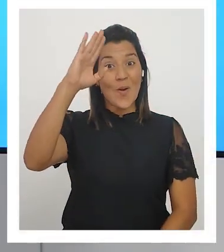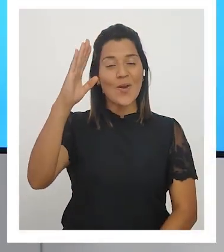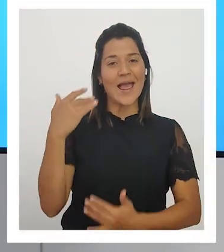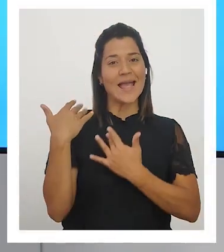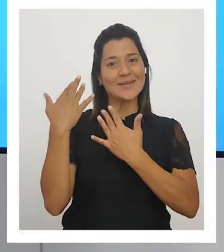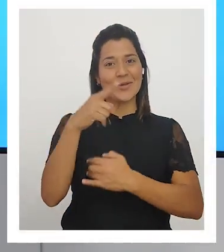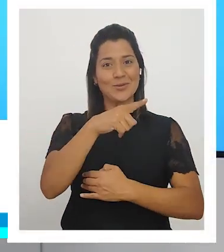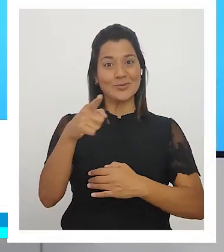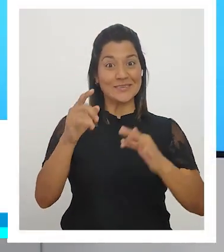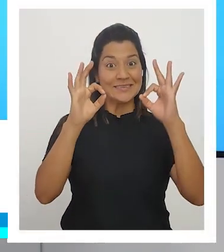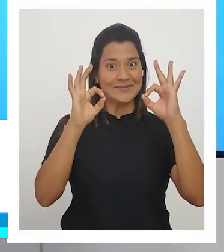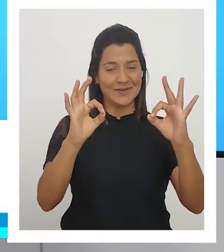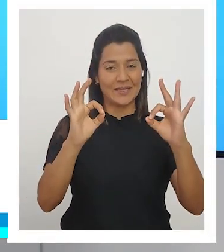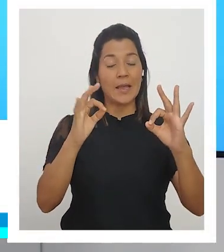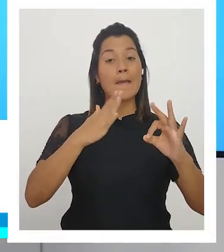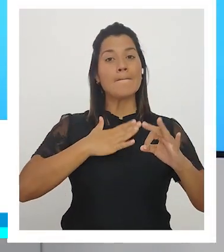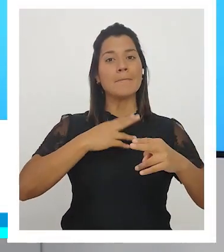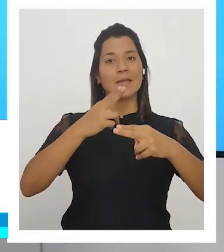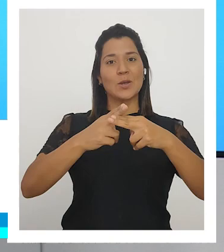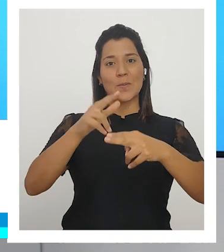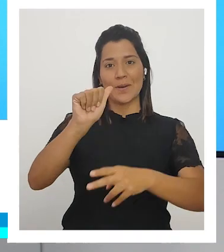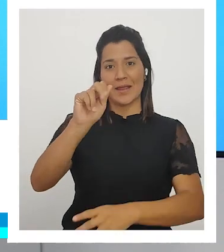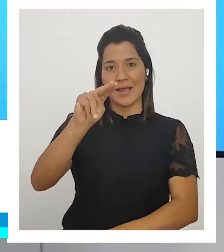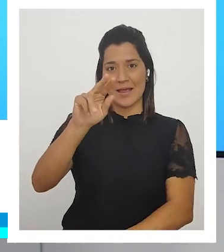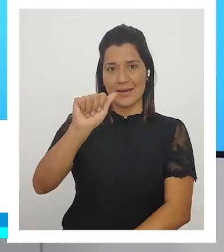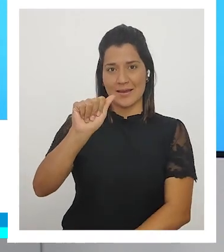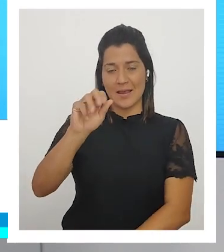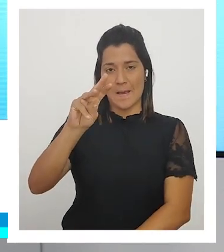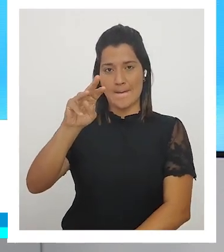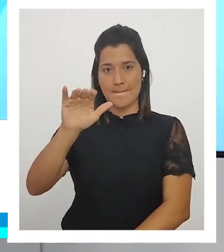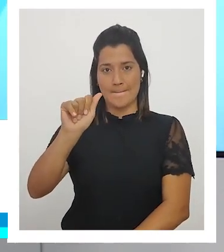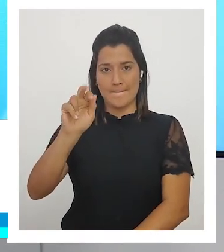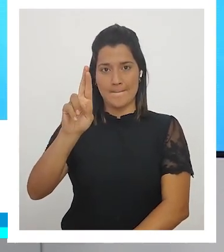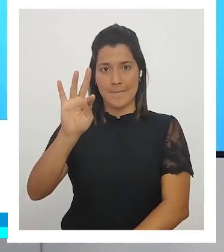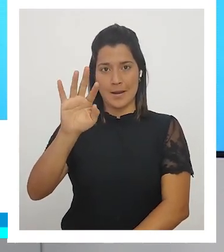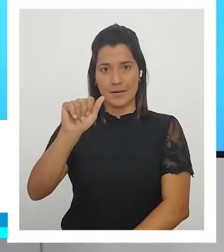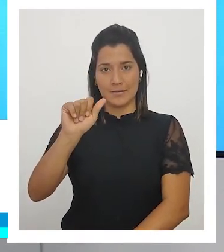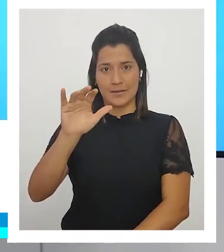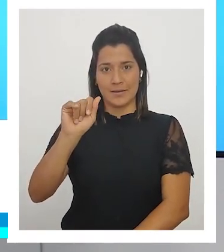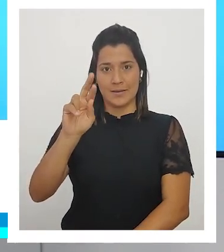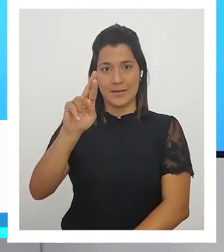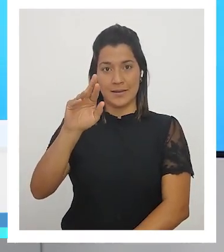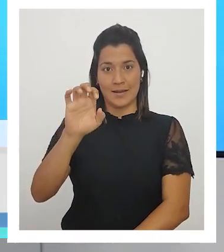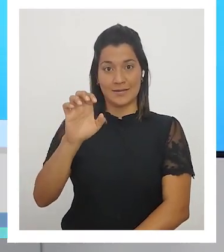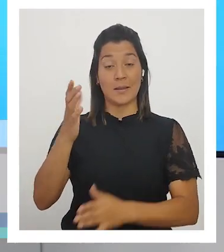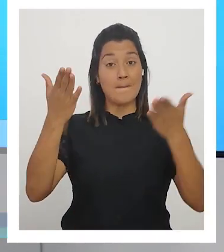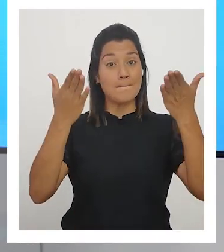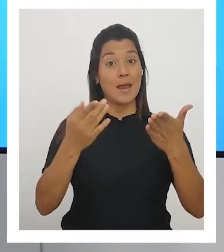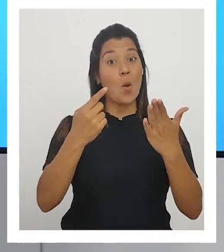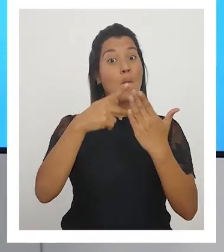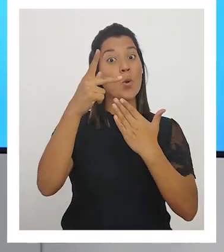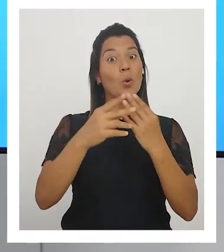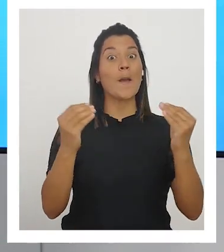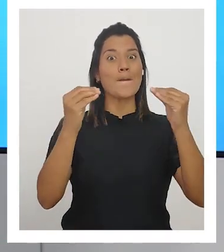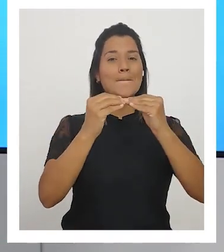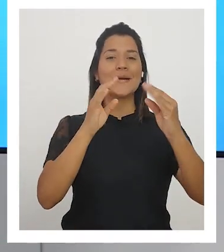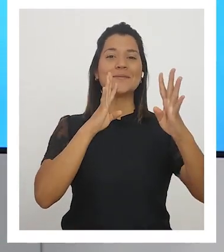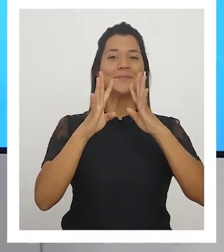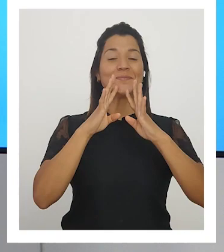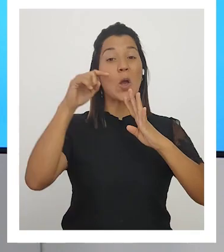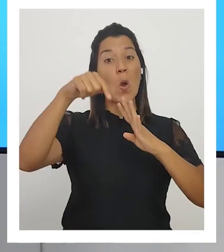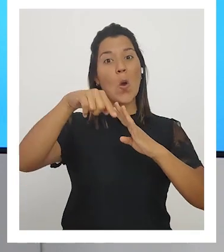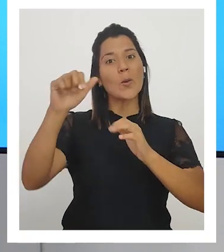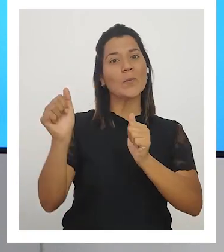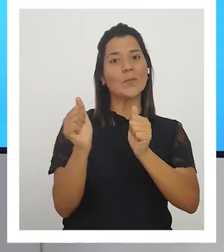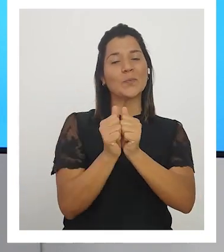tal? Espero que se encuentre muy bien. Les saluda Ana Marta Arce. Bienvenidos a un programa más de Conversamos. Hoy nos acompaña el ministro de